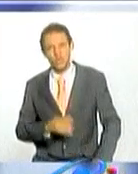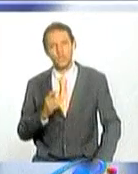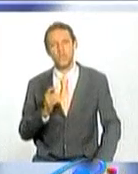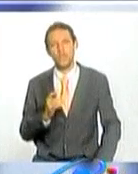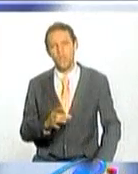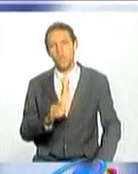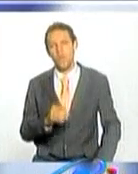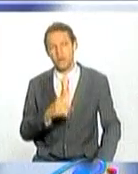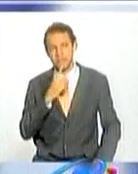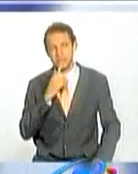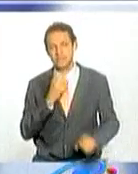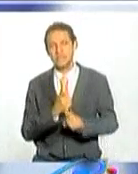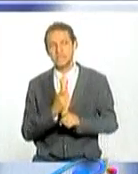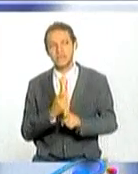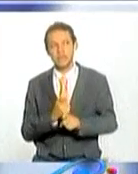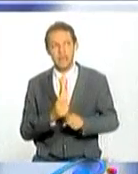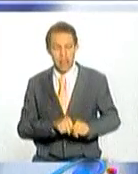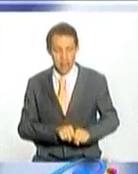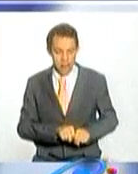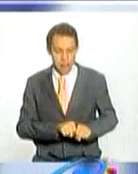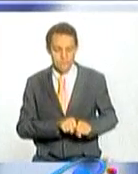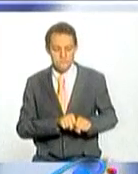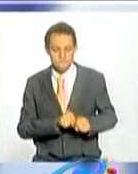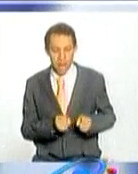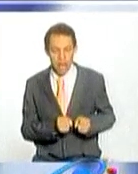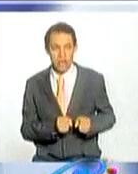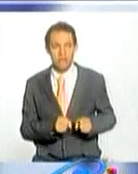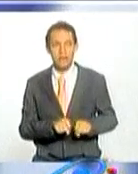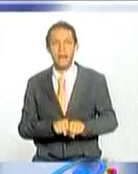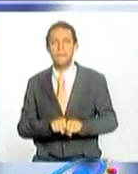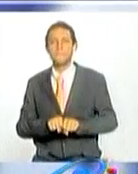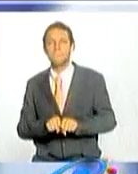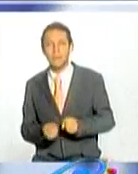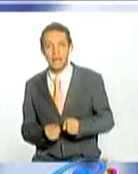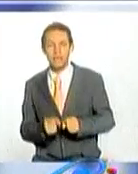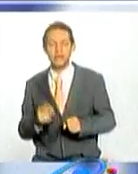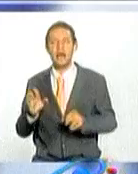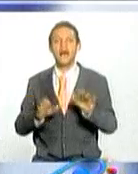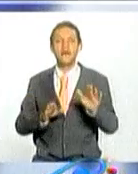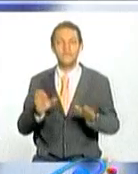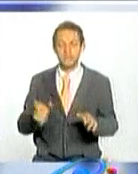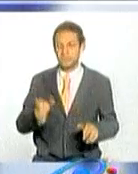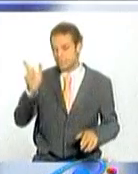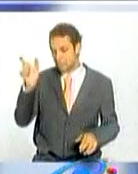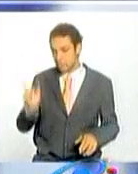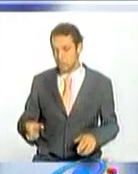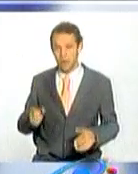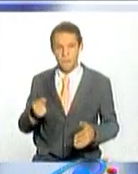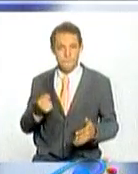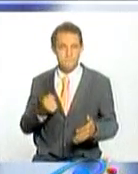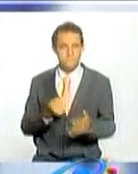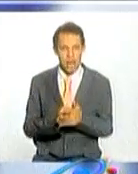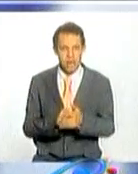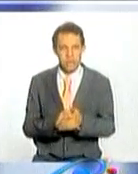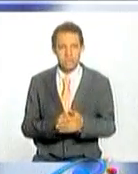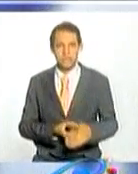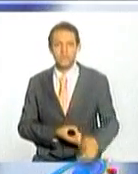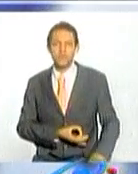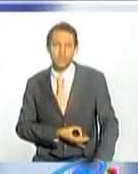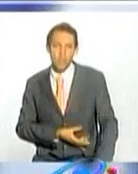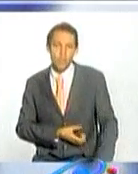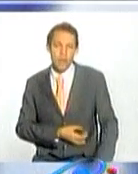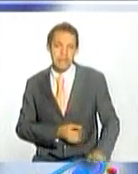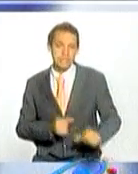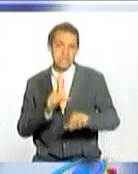el más vulnerable de fracturarse. Entonces por eso vemos muchas veces que personas que han sufrido accidentes nos refieren que le sacaron el